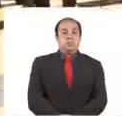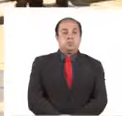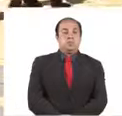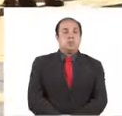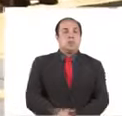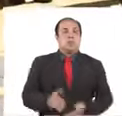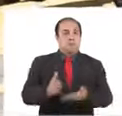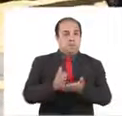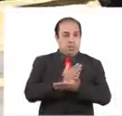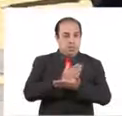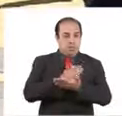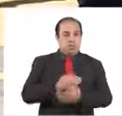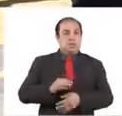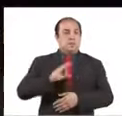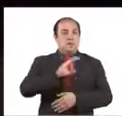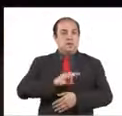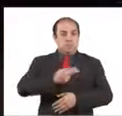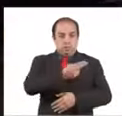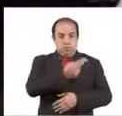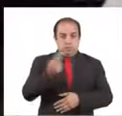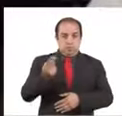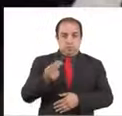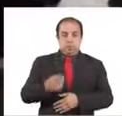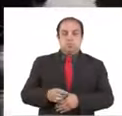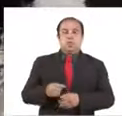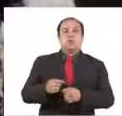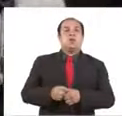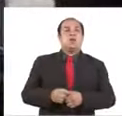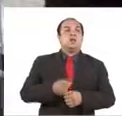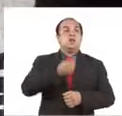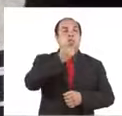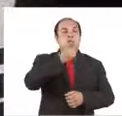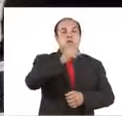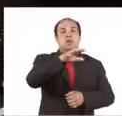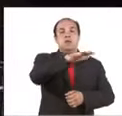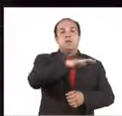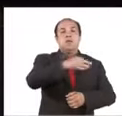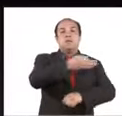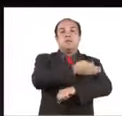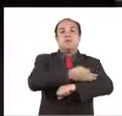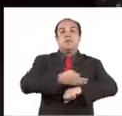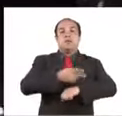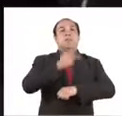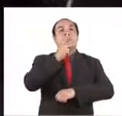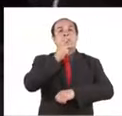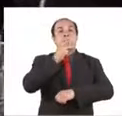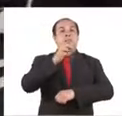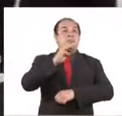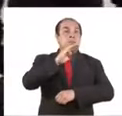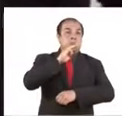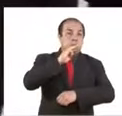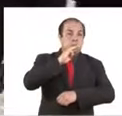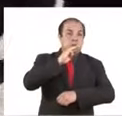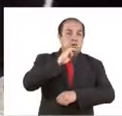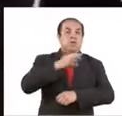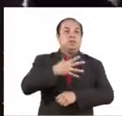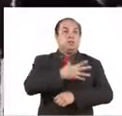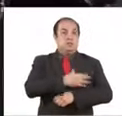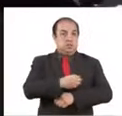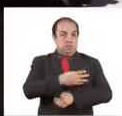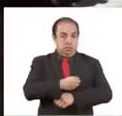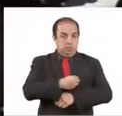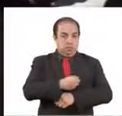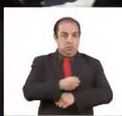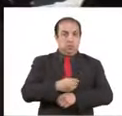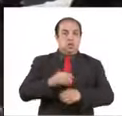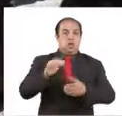extender esta felicitación a las familias, a los padres, madres, hijos,